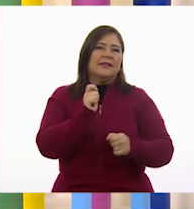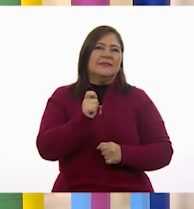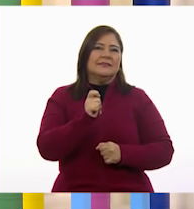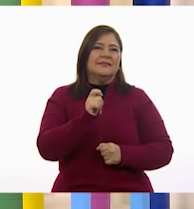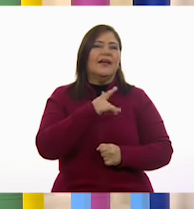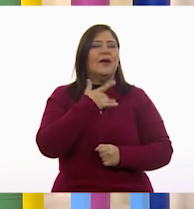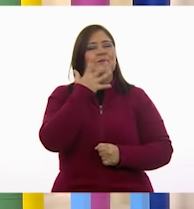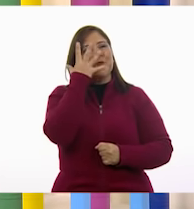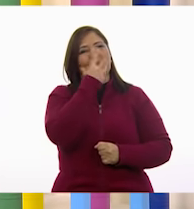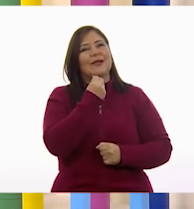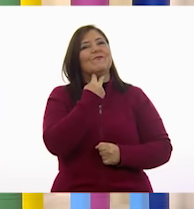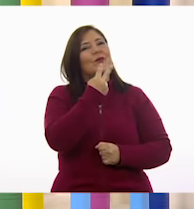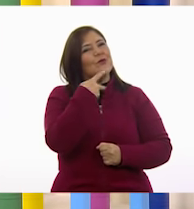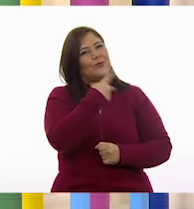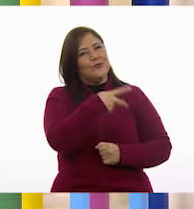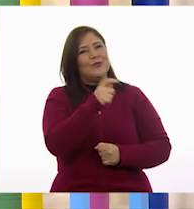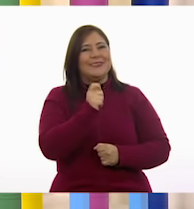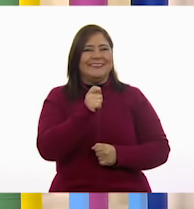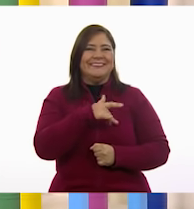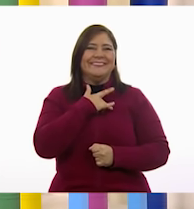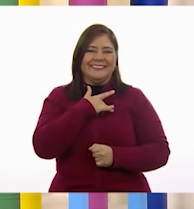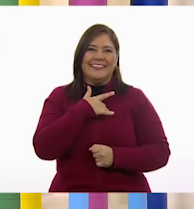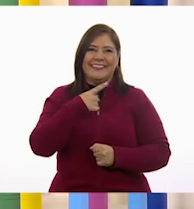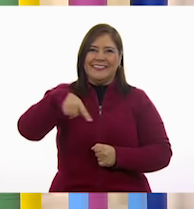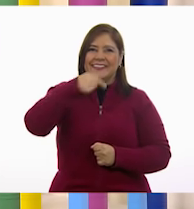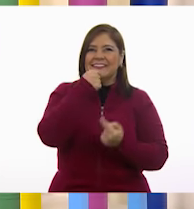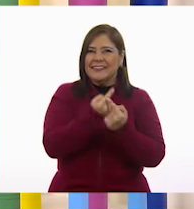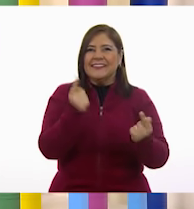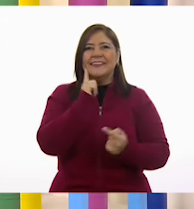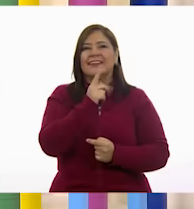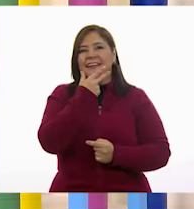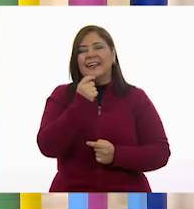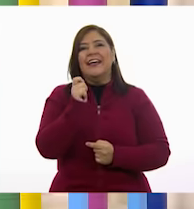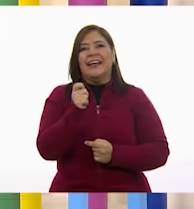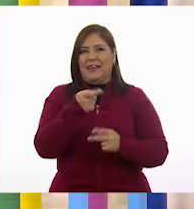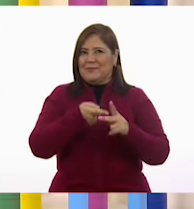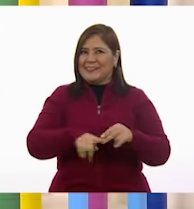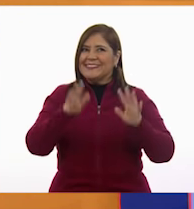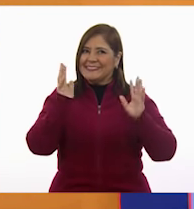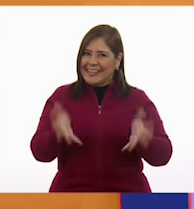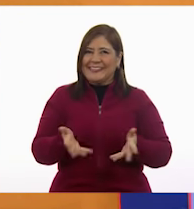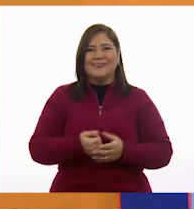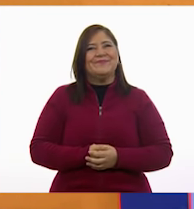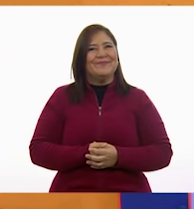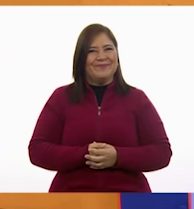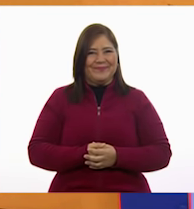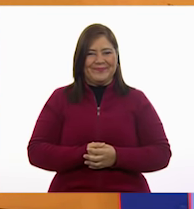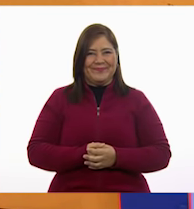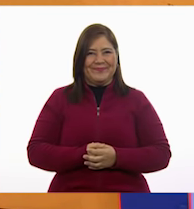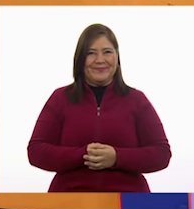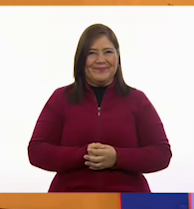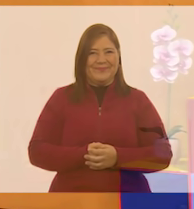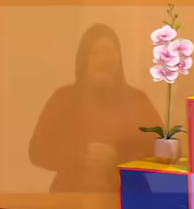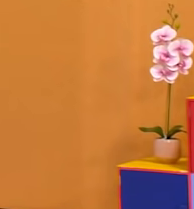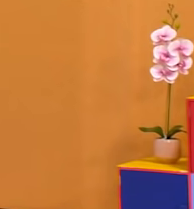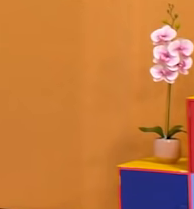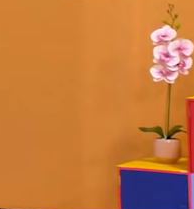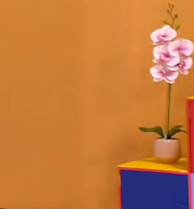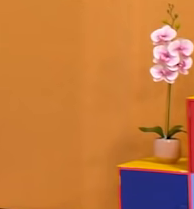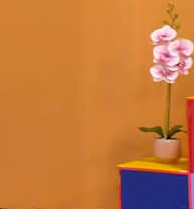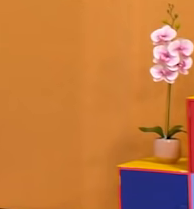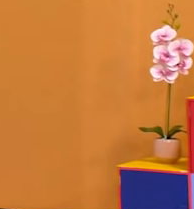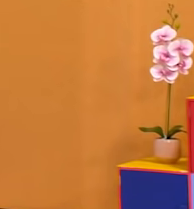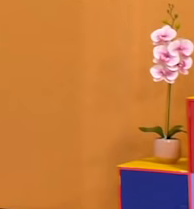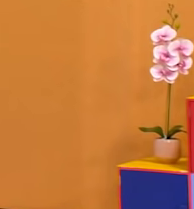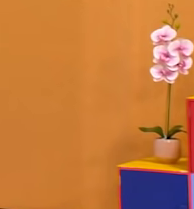con la bonita voz de Alexia. A ver. ¿De acuerdo? Niñas entonces, y niños. Cantamos. Empezamos ya. Ok. Epo,